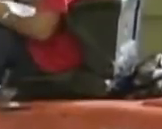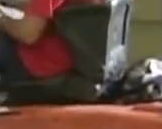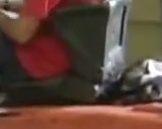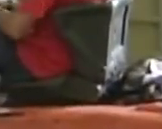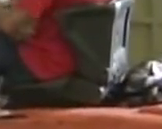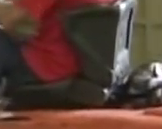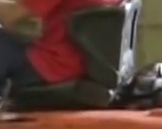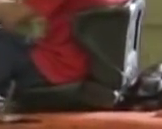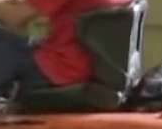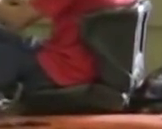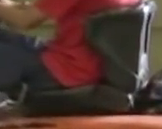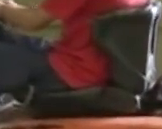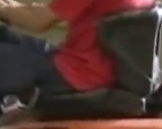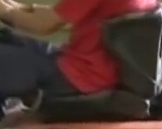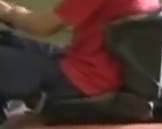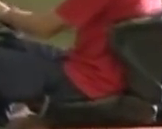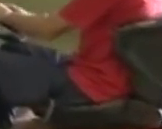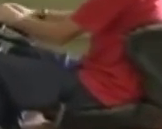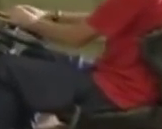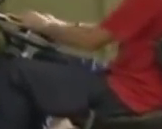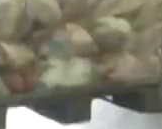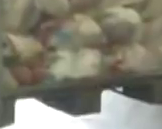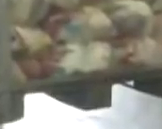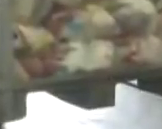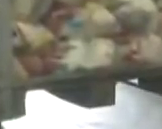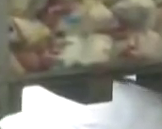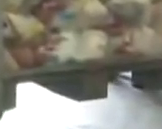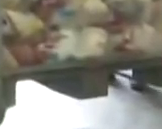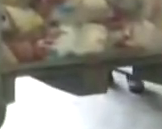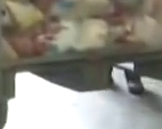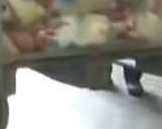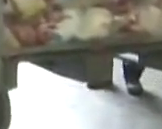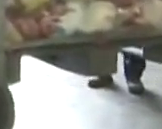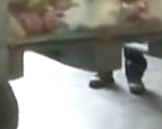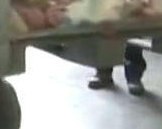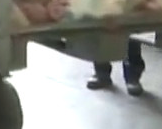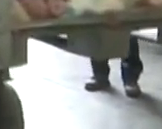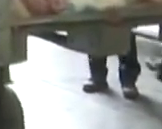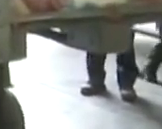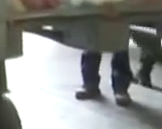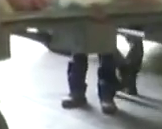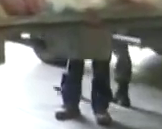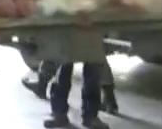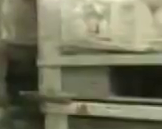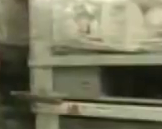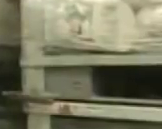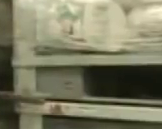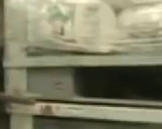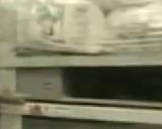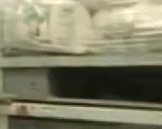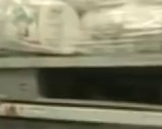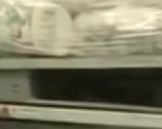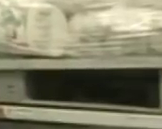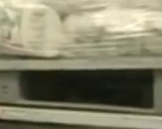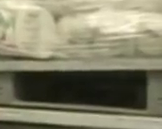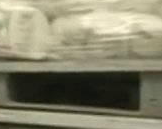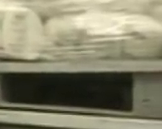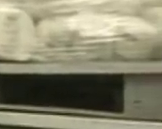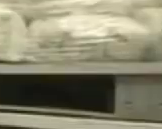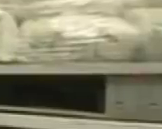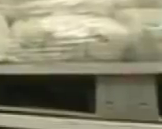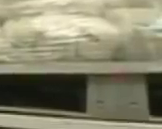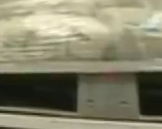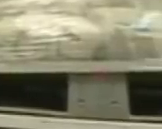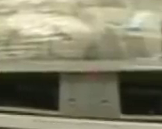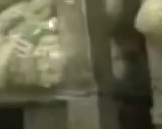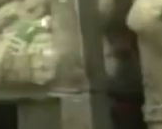a los 6 millones de hogares a través del carnet de la patria. Y tenemos que seguir regularizando los CLAP para